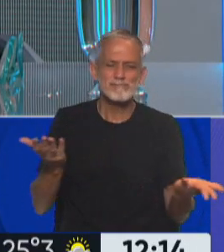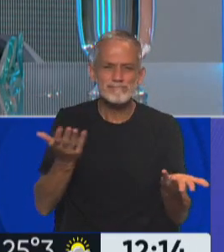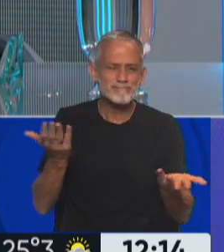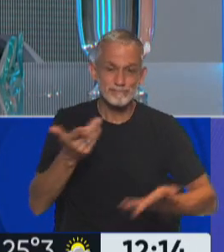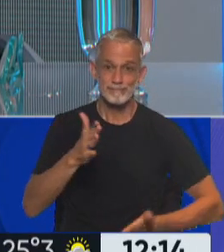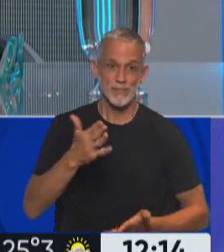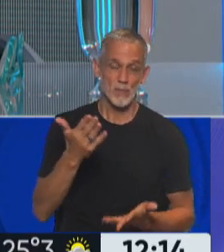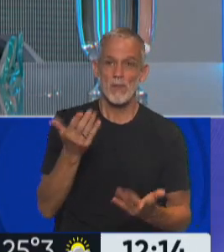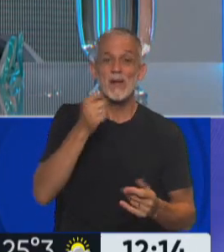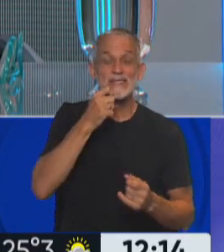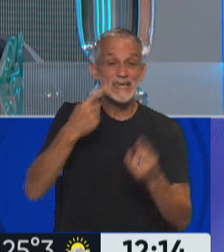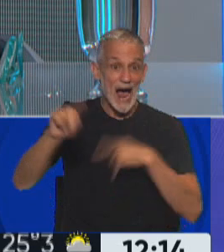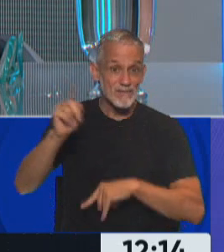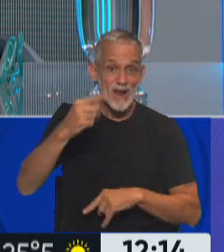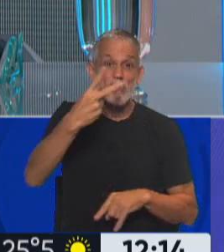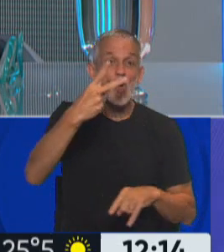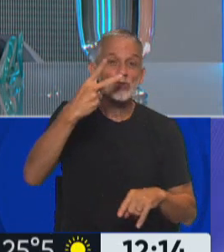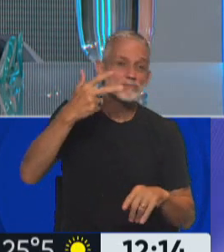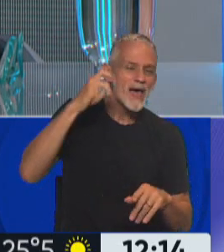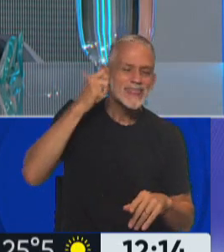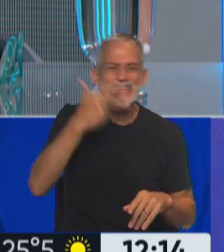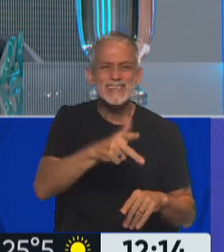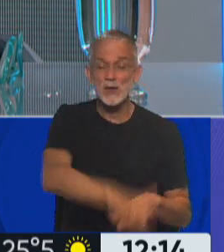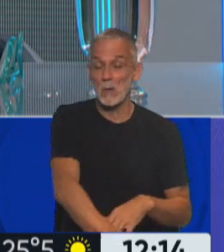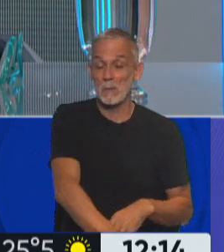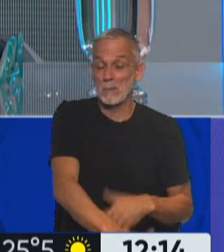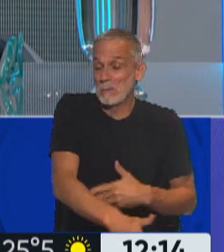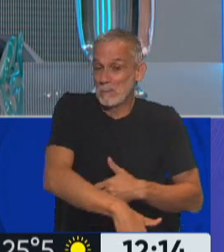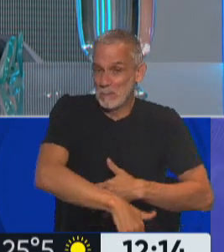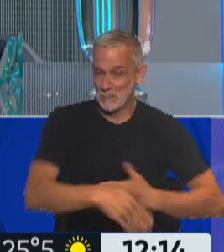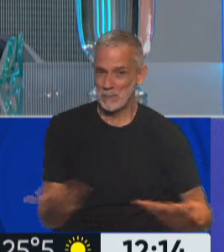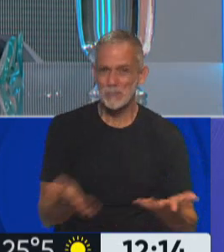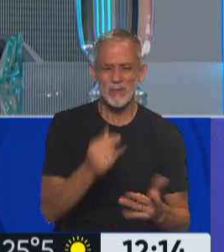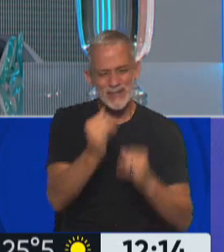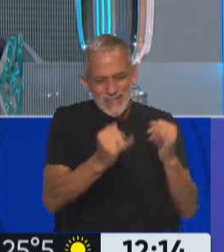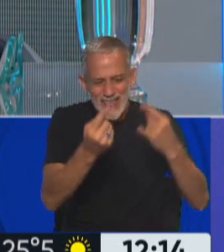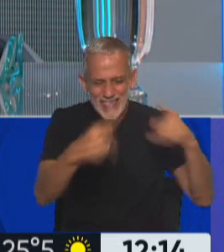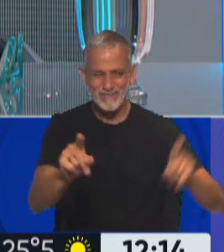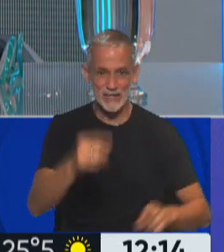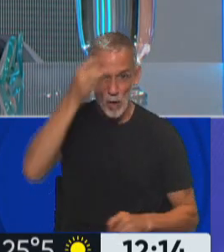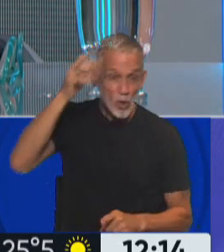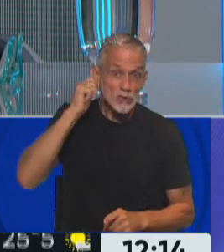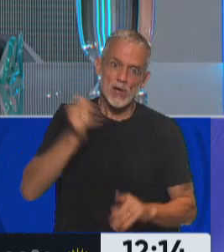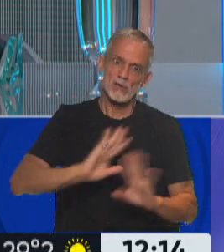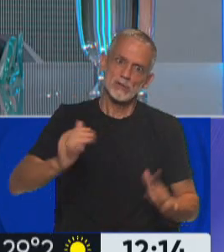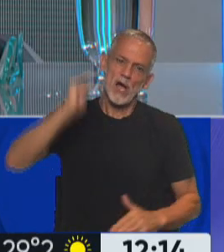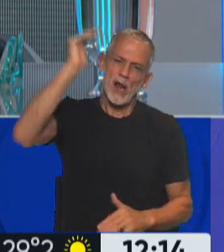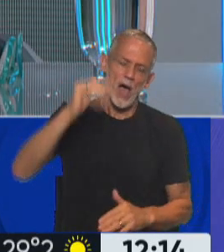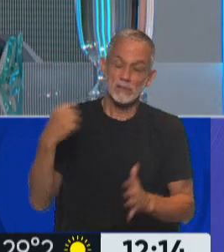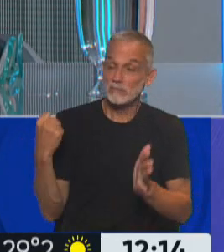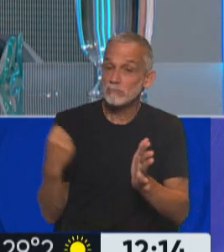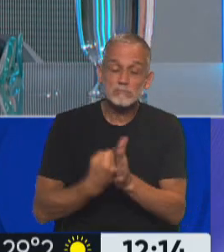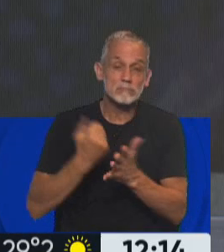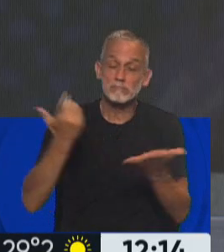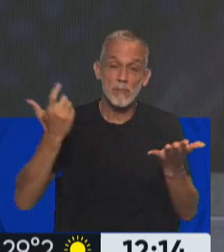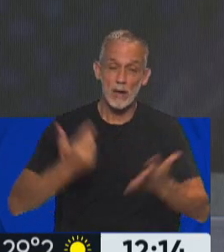niño de 2, 3 años está en una etapa diferente, ¿viste? Vos podés hablarle de otra manera, pero con 12 el golpe es